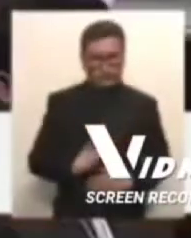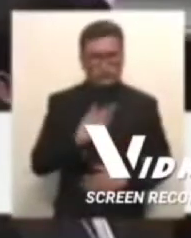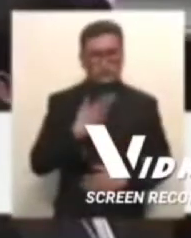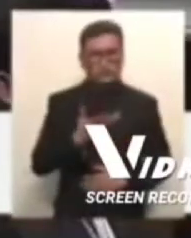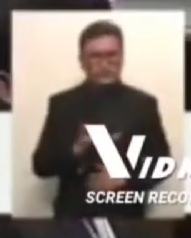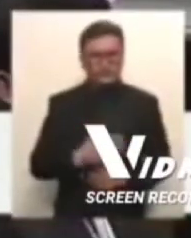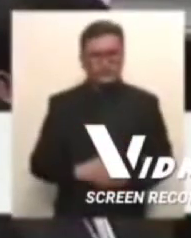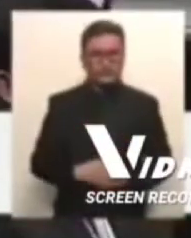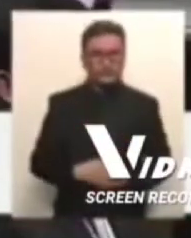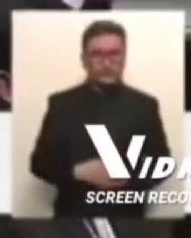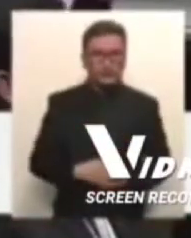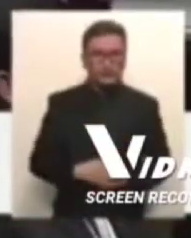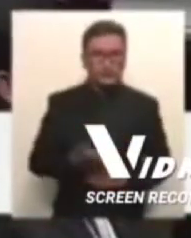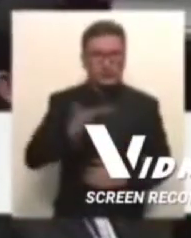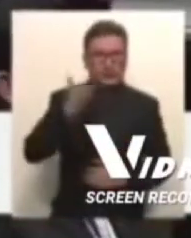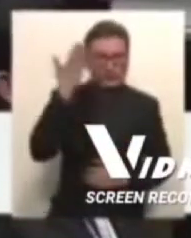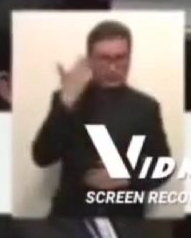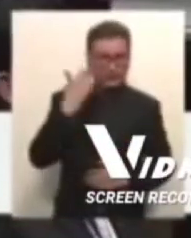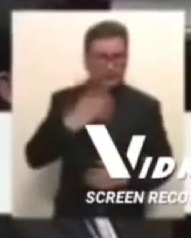presidenta.